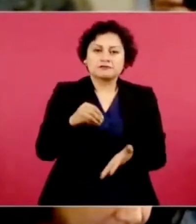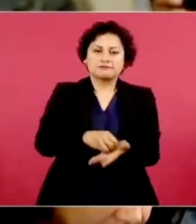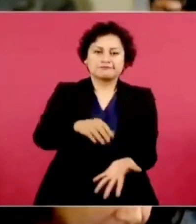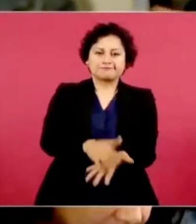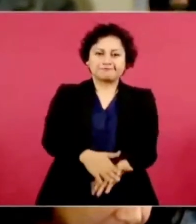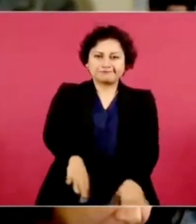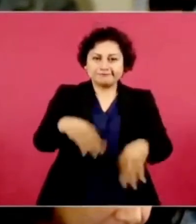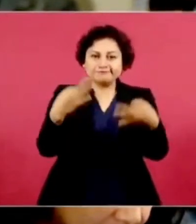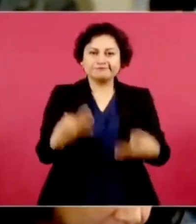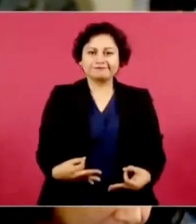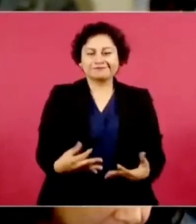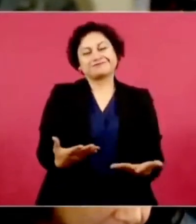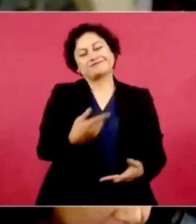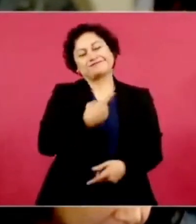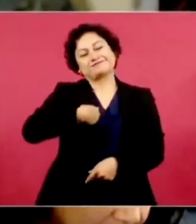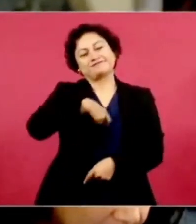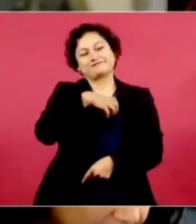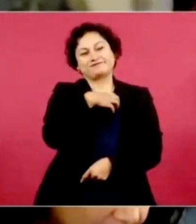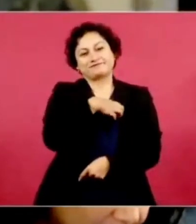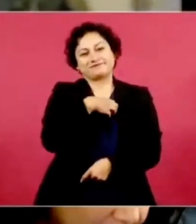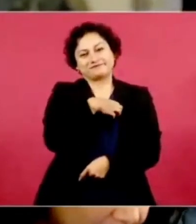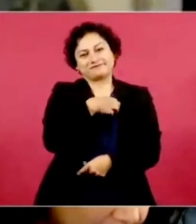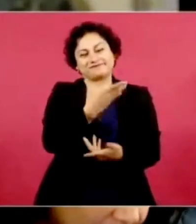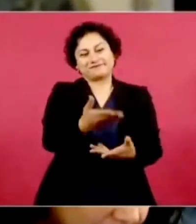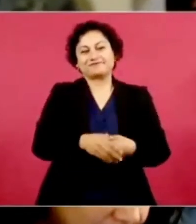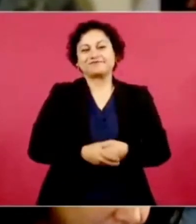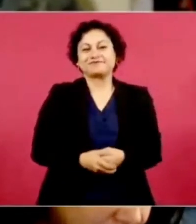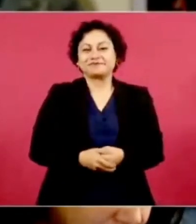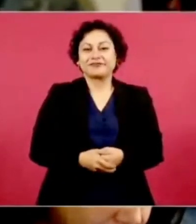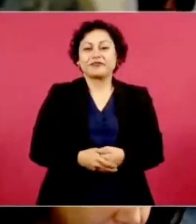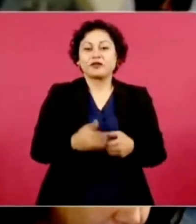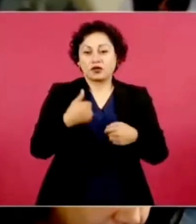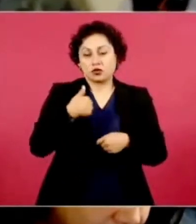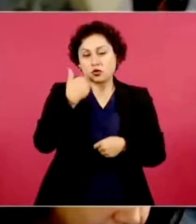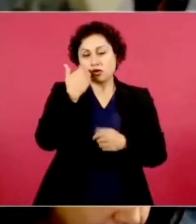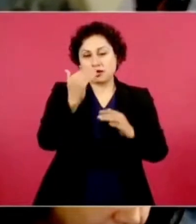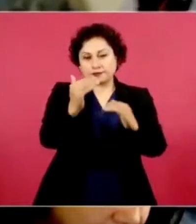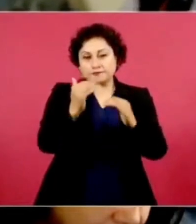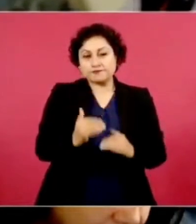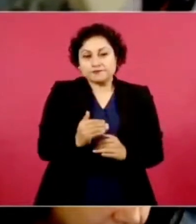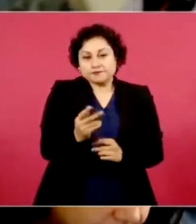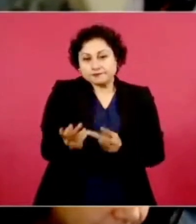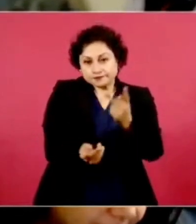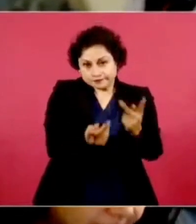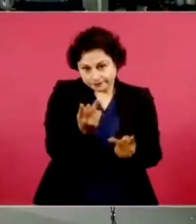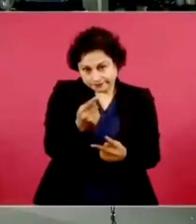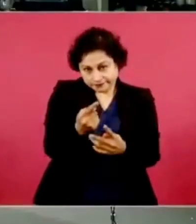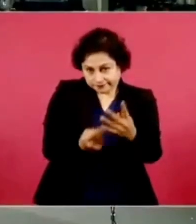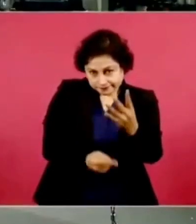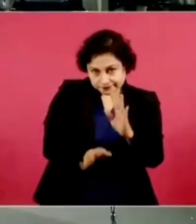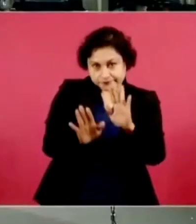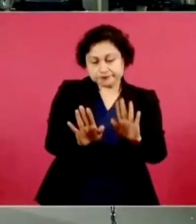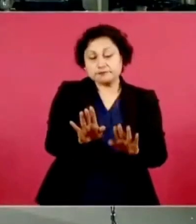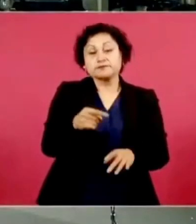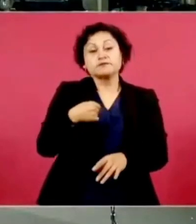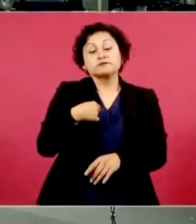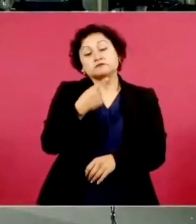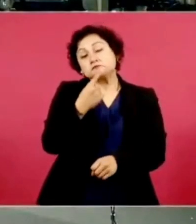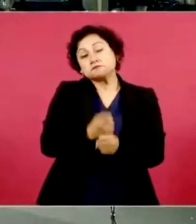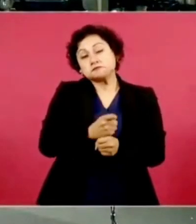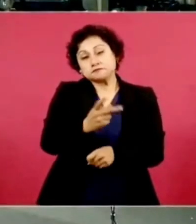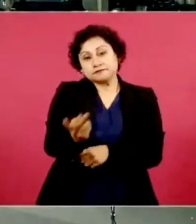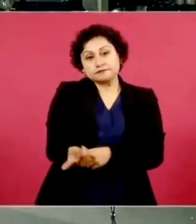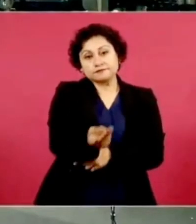Quisiera hacerle un par de preguntas y la primera de ellas tiene que ver con algo que en lo